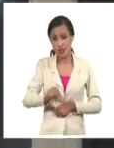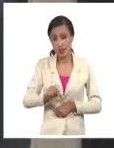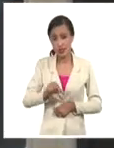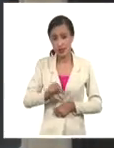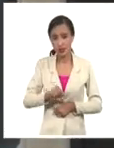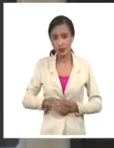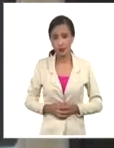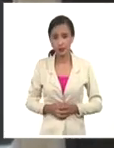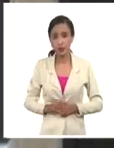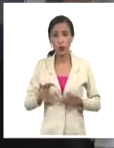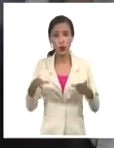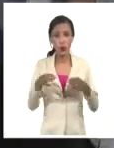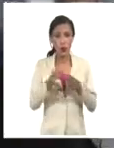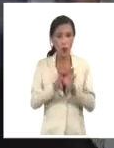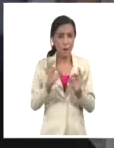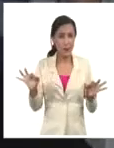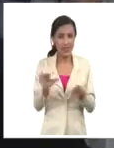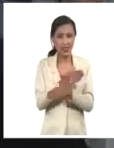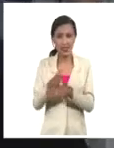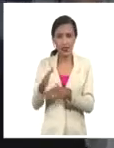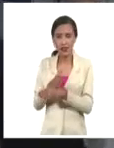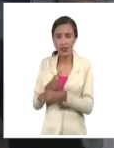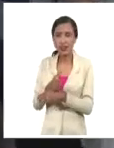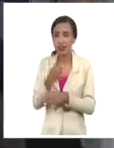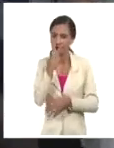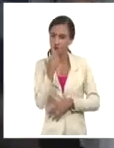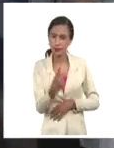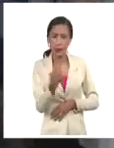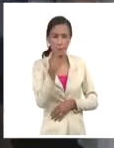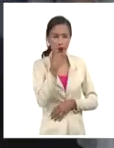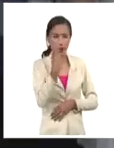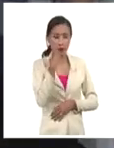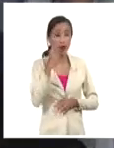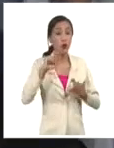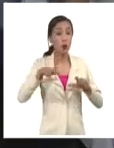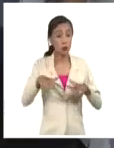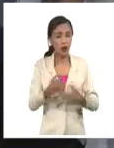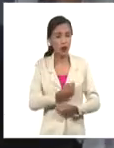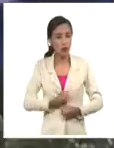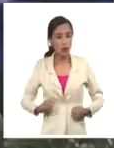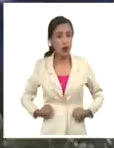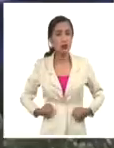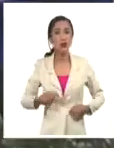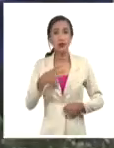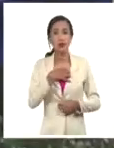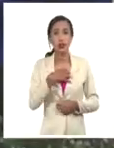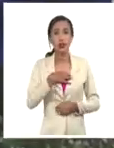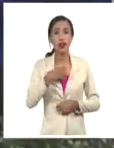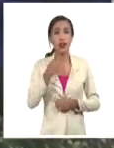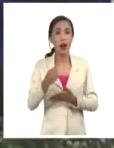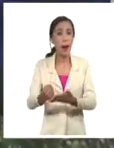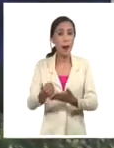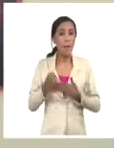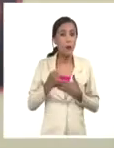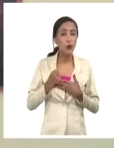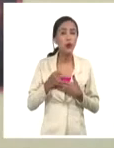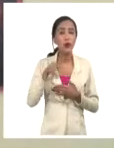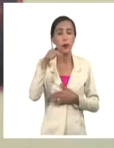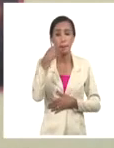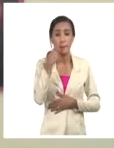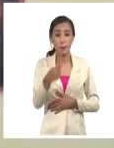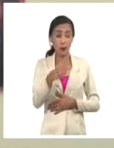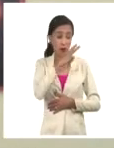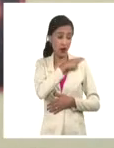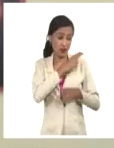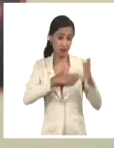equipo multidisciplinario de especialistas es el encargado de materializar este esfuerzo, que contó y cuenta con el apoyo permanente de la máxima